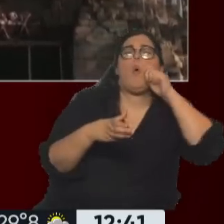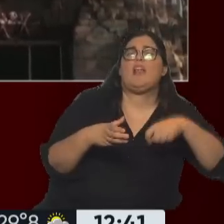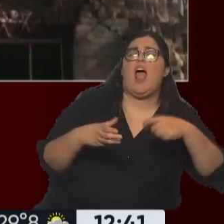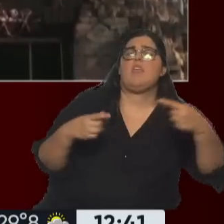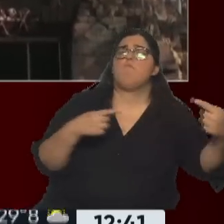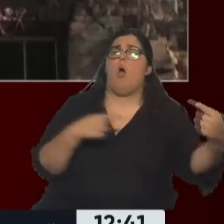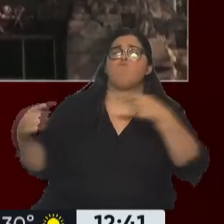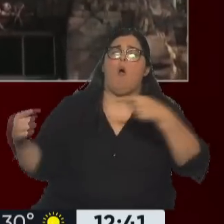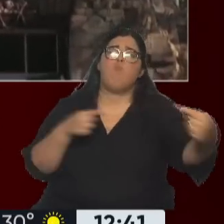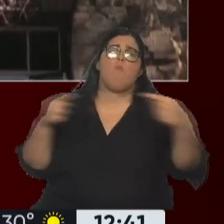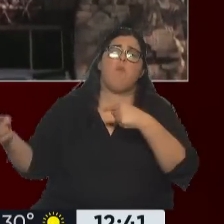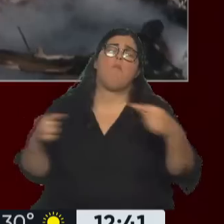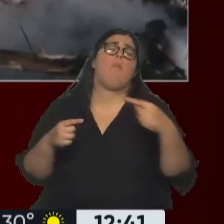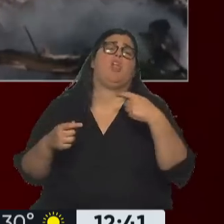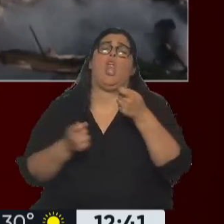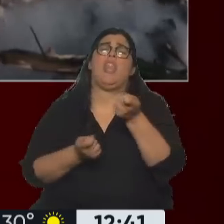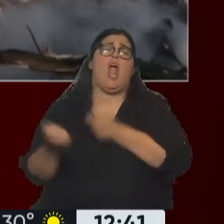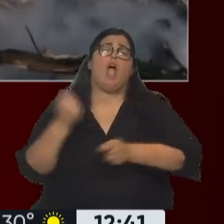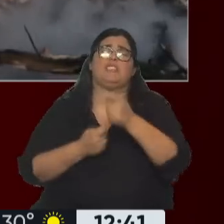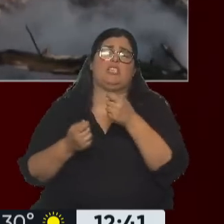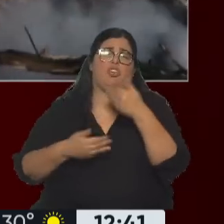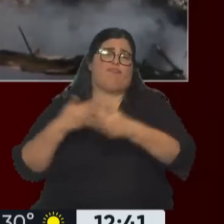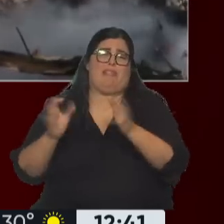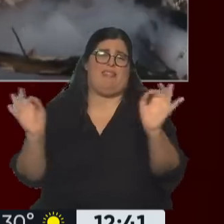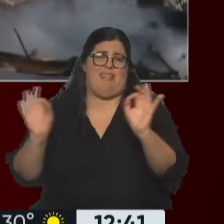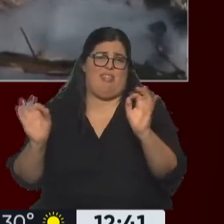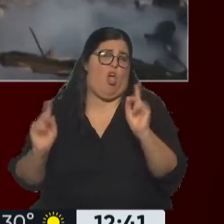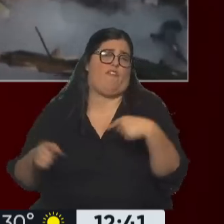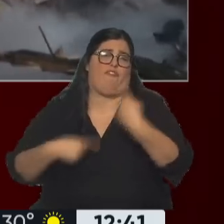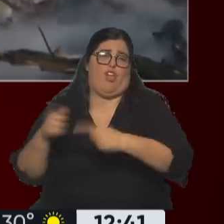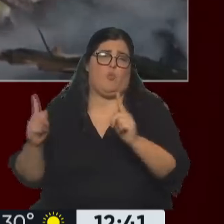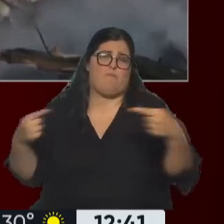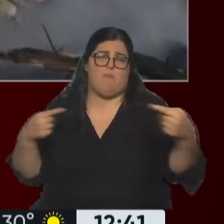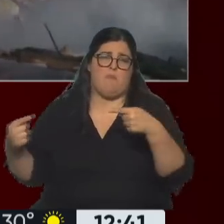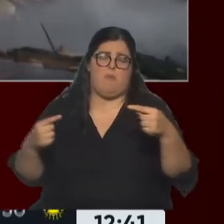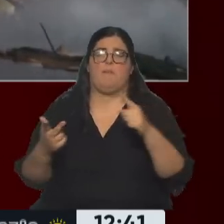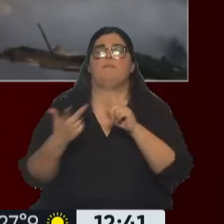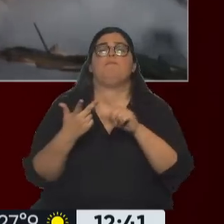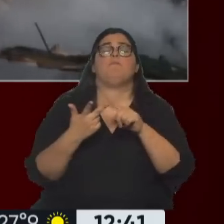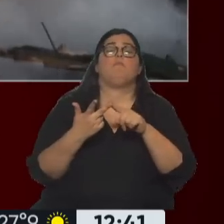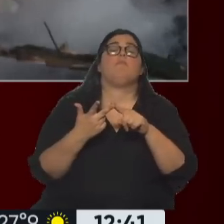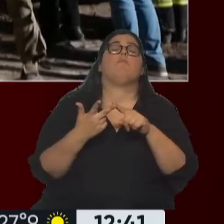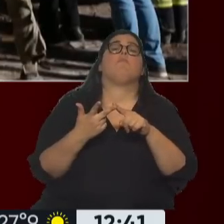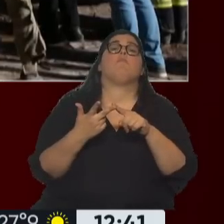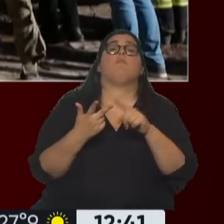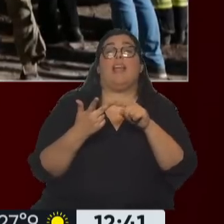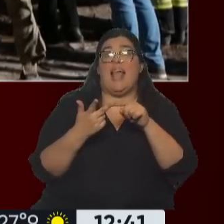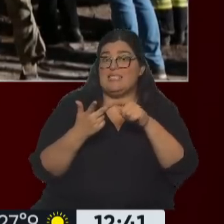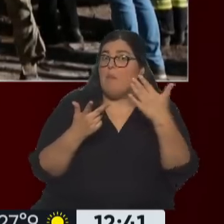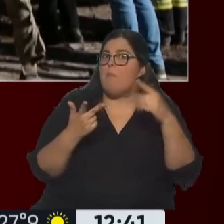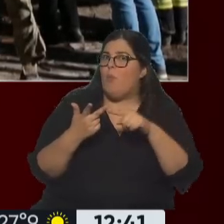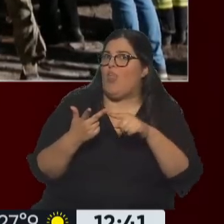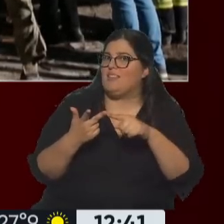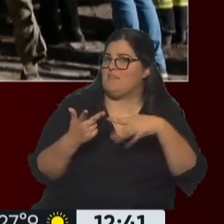Y el tercer escenario, que yo creo que es el más probable, es que Rusia se replegó con el fin de lanzar una ofensiva